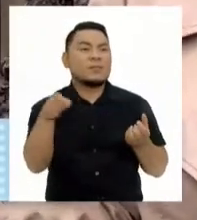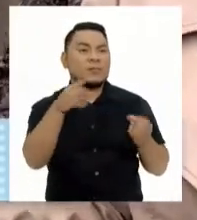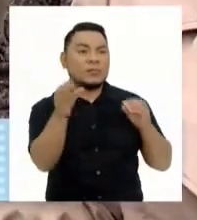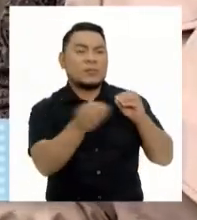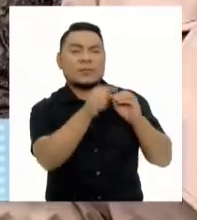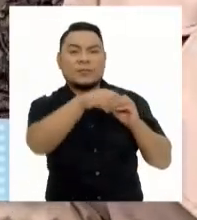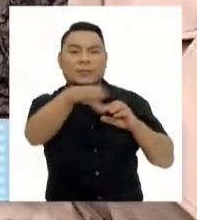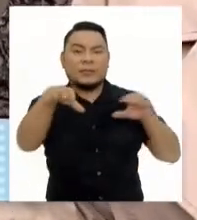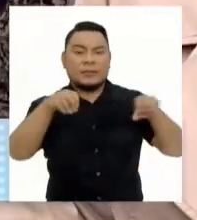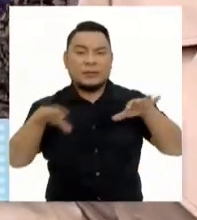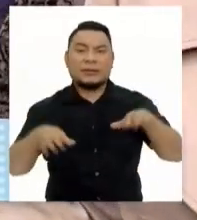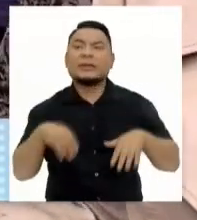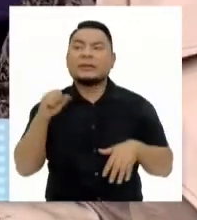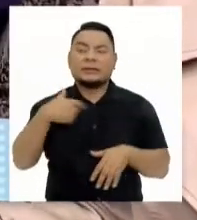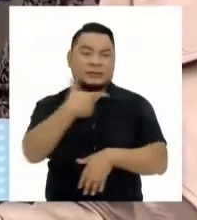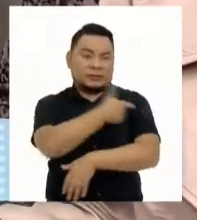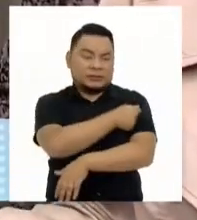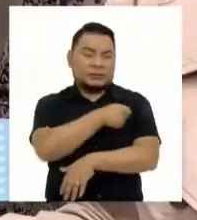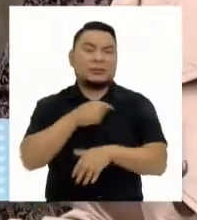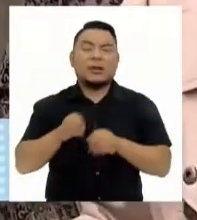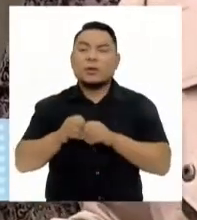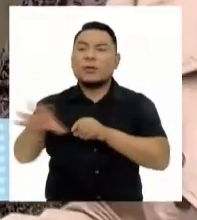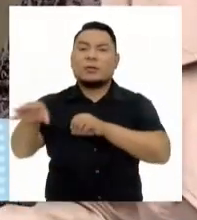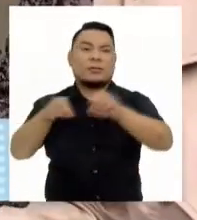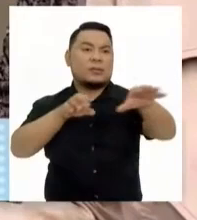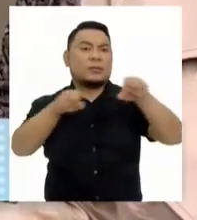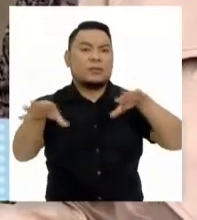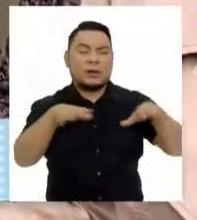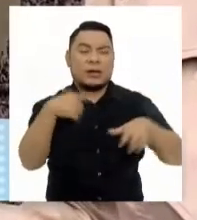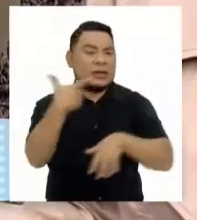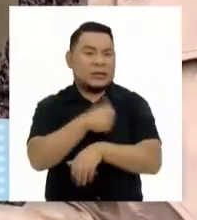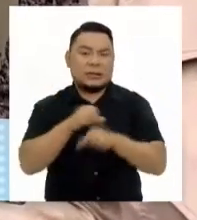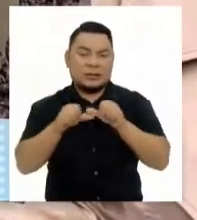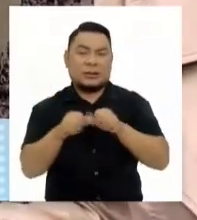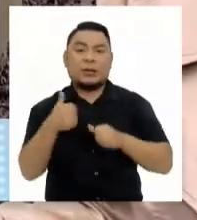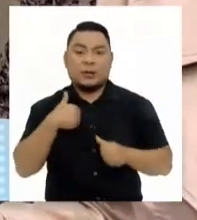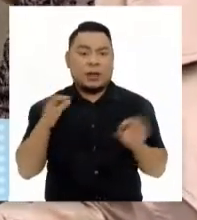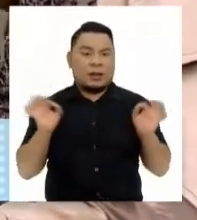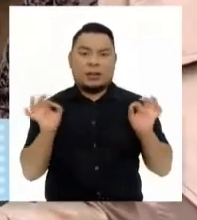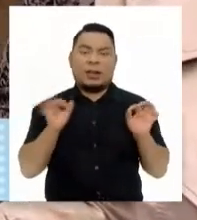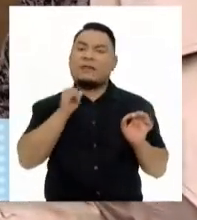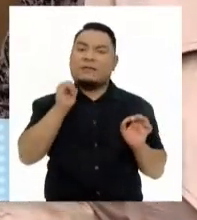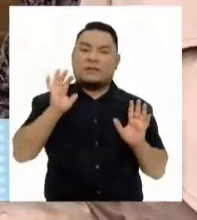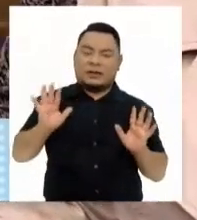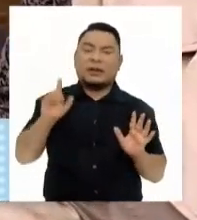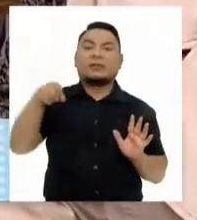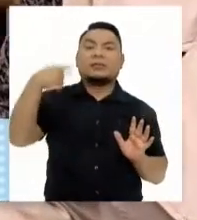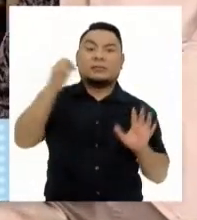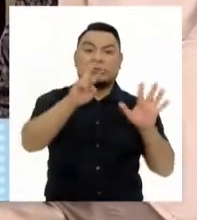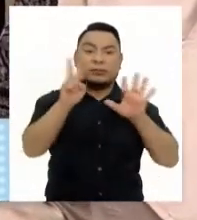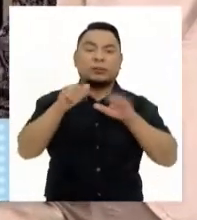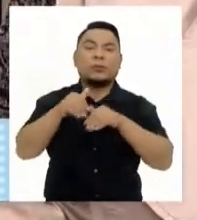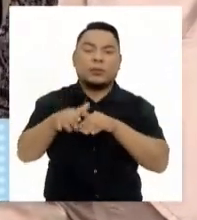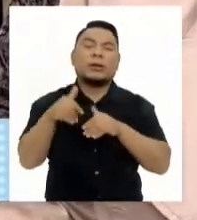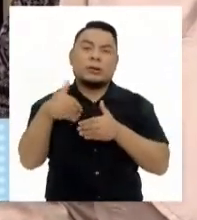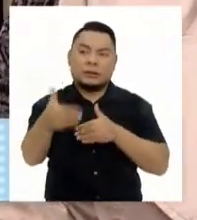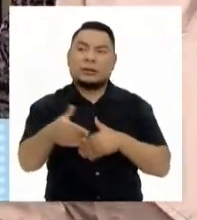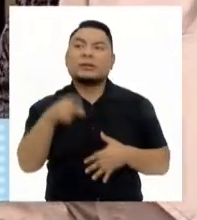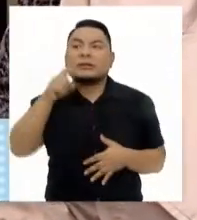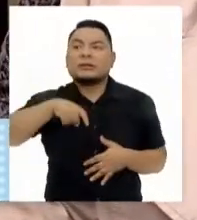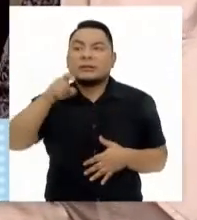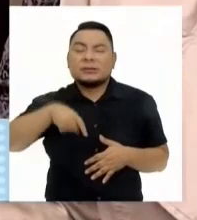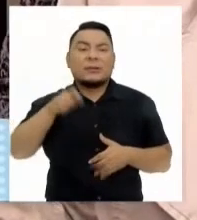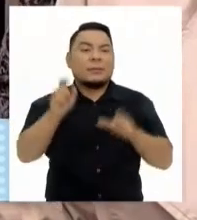por supuesto que hay que desplegarla. Nosotros no podemos tomar ninguna medida ahora porque no somos gobierno, pero hay que implementar la logística, necesitamos más